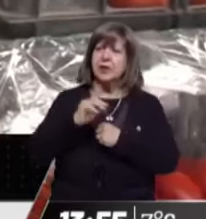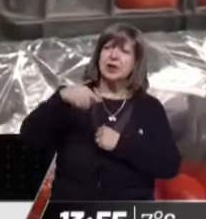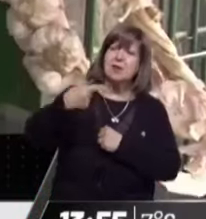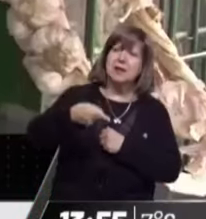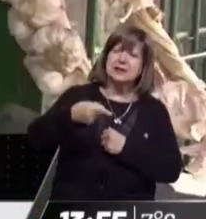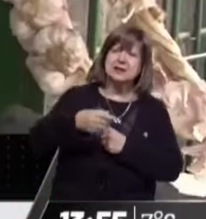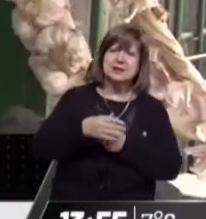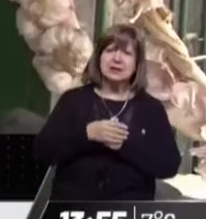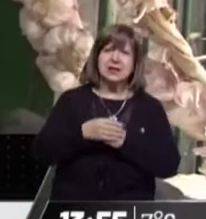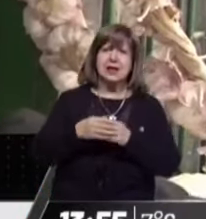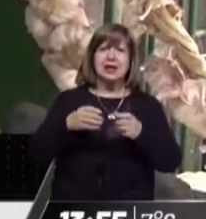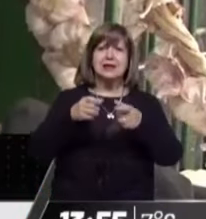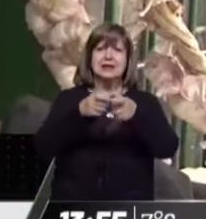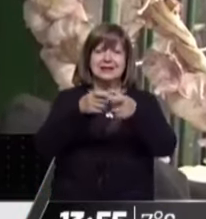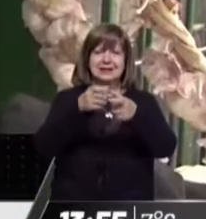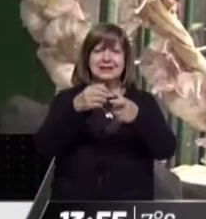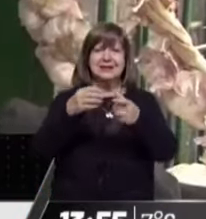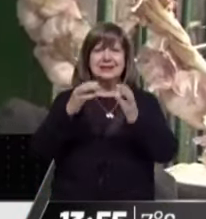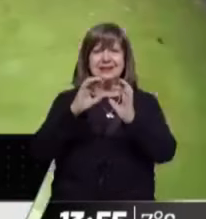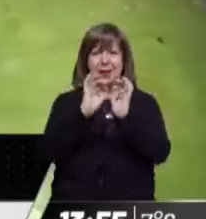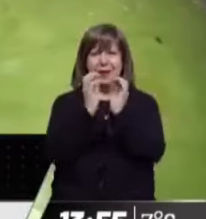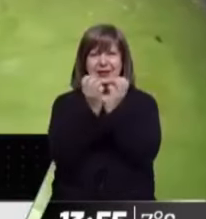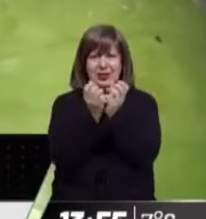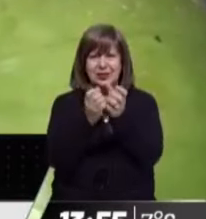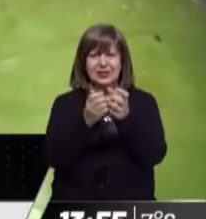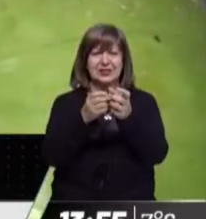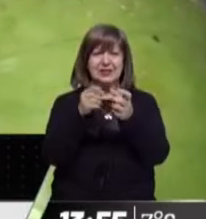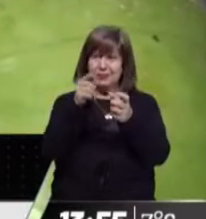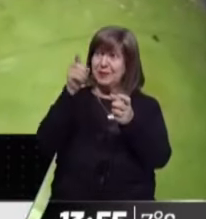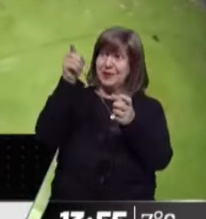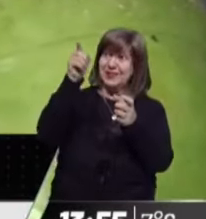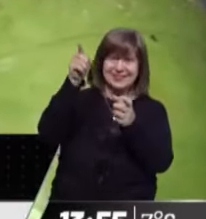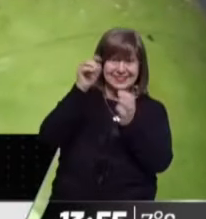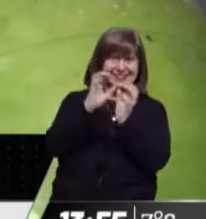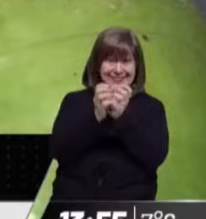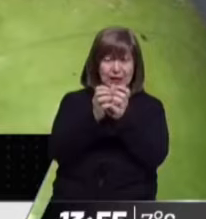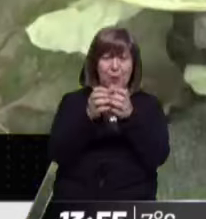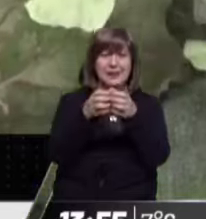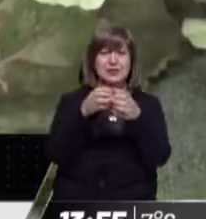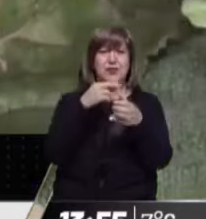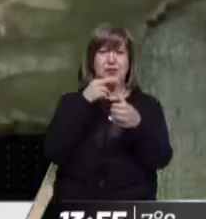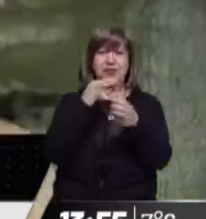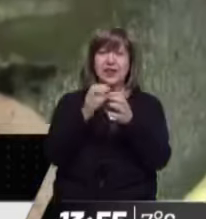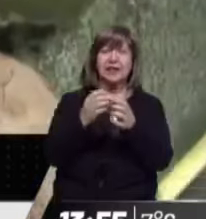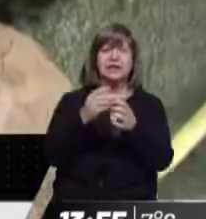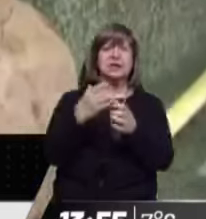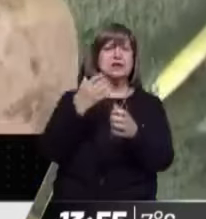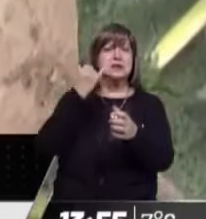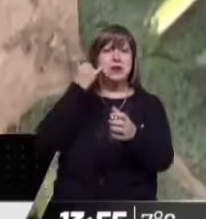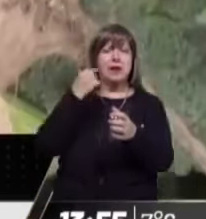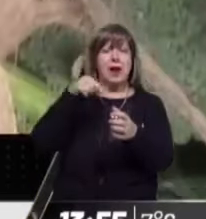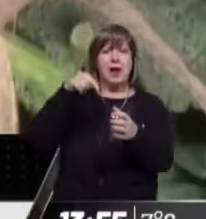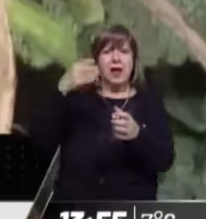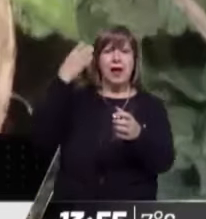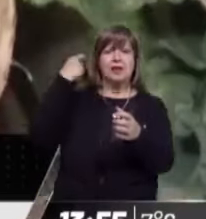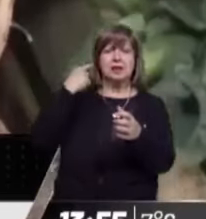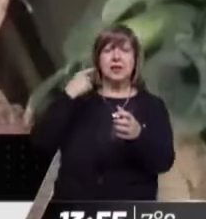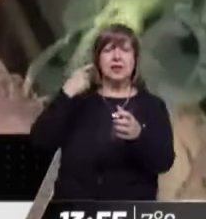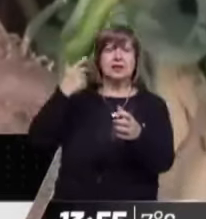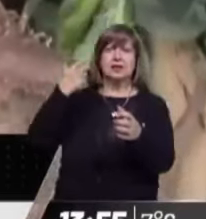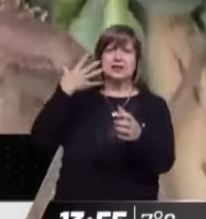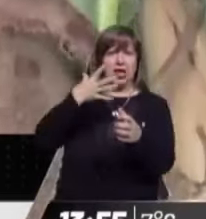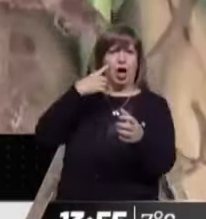bajó mayoría, los zapallitos bajaron. ¿Qué precio tenían los zapallitos y a cuánto estaban? 1.000 pesos el kilo, estaban también